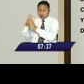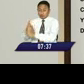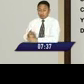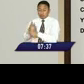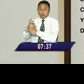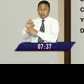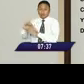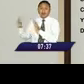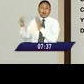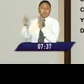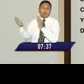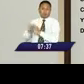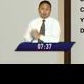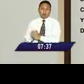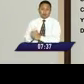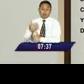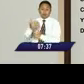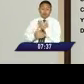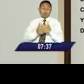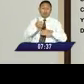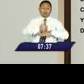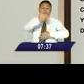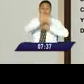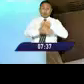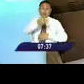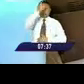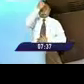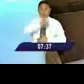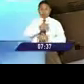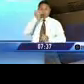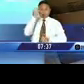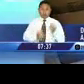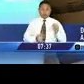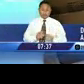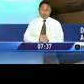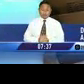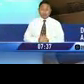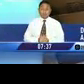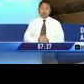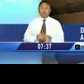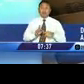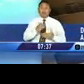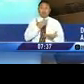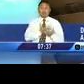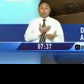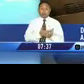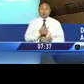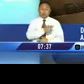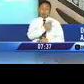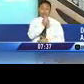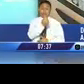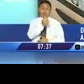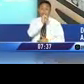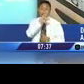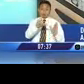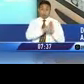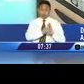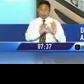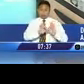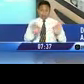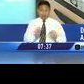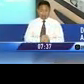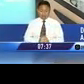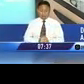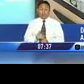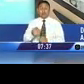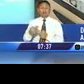conservación temporal hasta una decisión judicial definitiva. Es decir, que mientras no se compruebe que los dineros son de origen ilícito, el